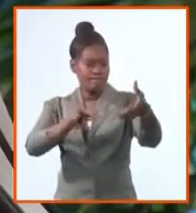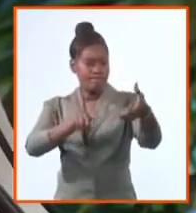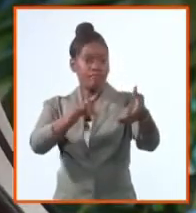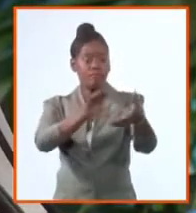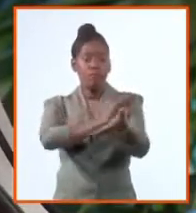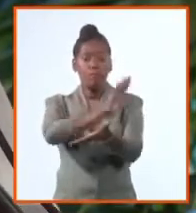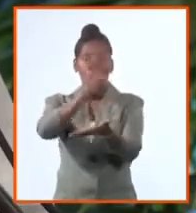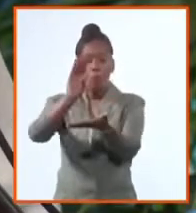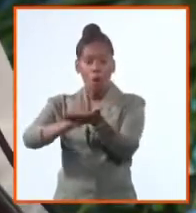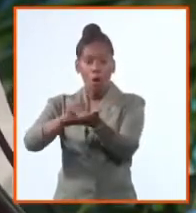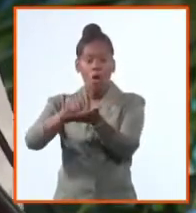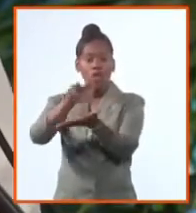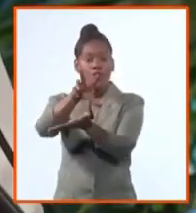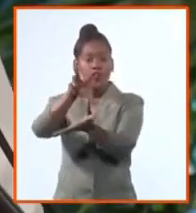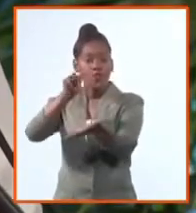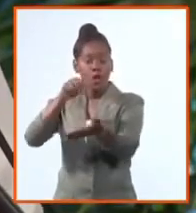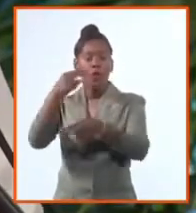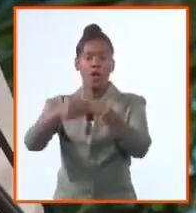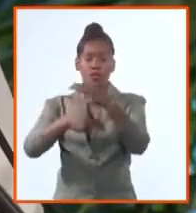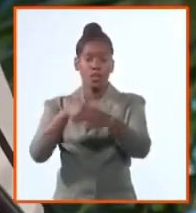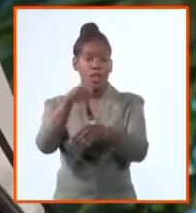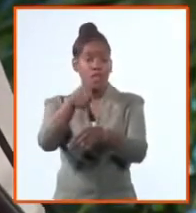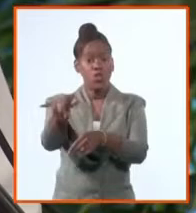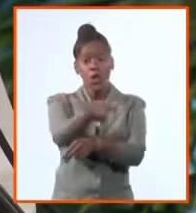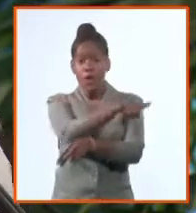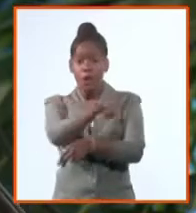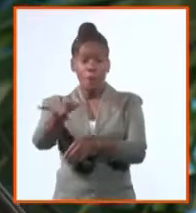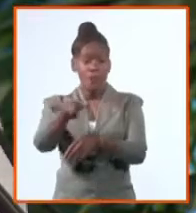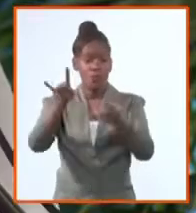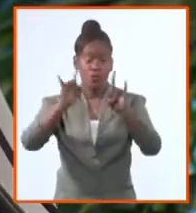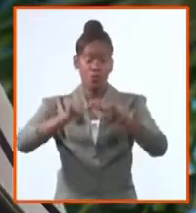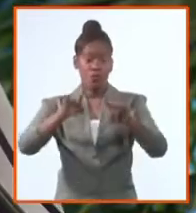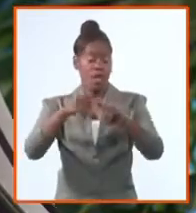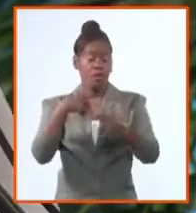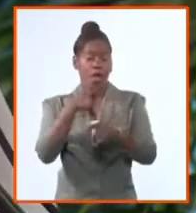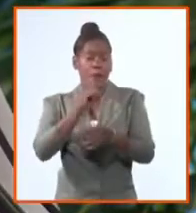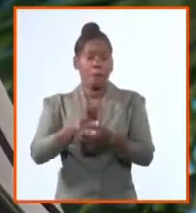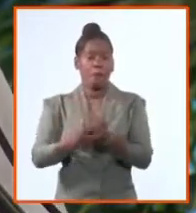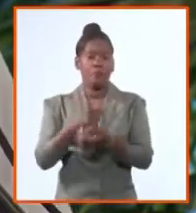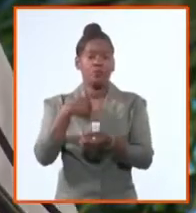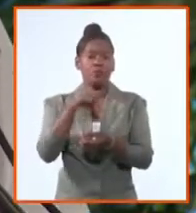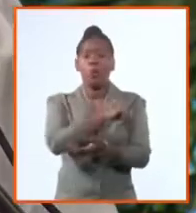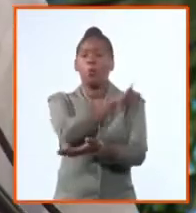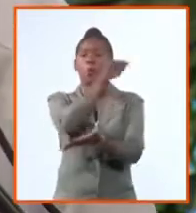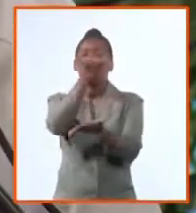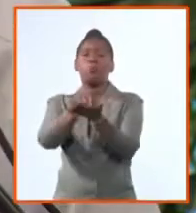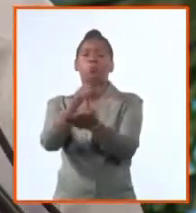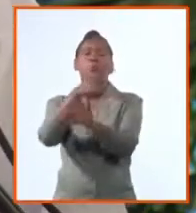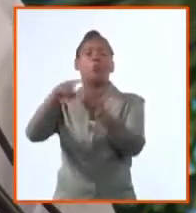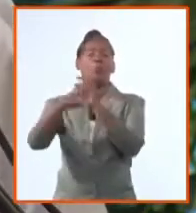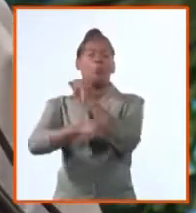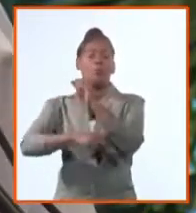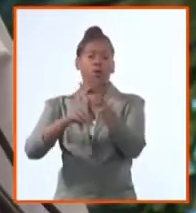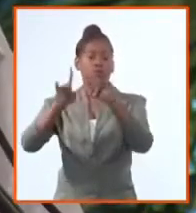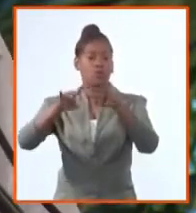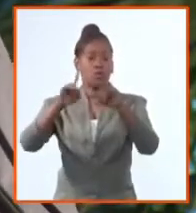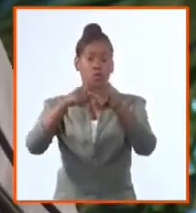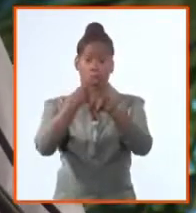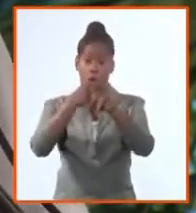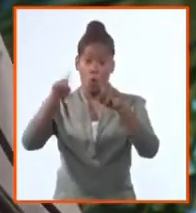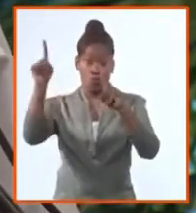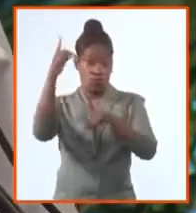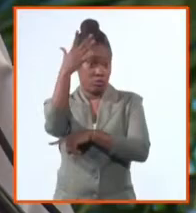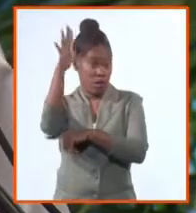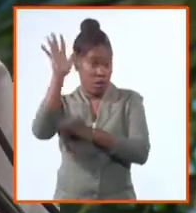esa es la que se da en todas las universidades. Yo he llegado a universidades extranjeras a decirle por qué me ponen ese libro en la bibliografía y me han dicho, bueno, ¿y cuál es el libro de